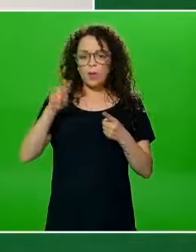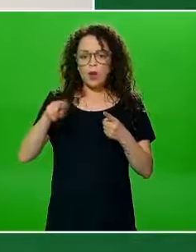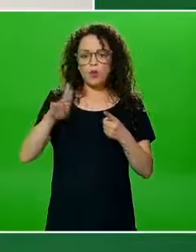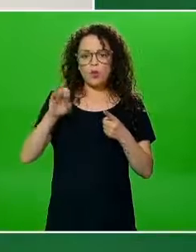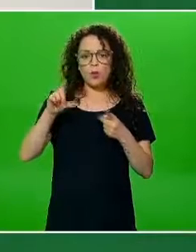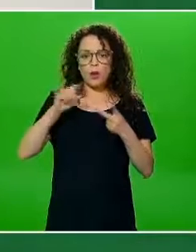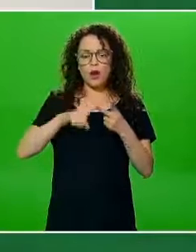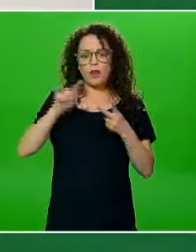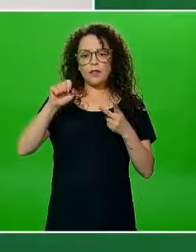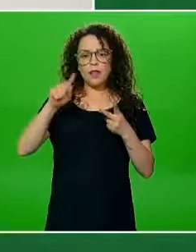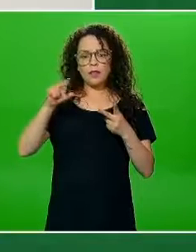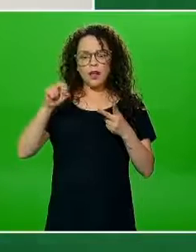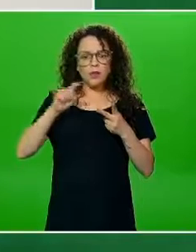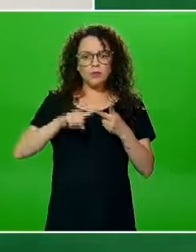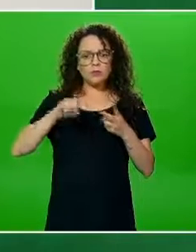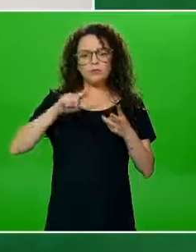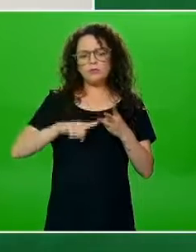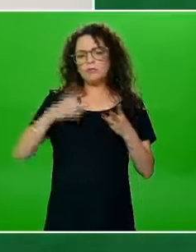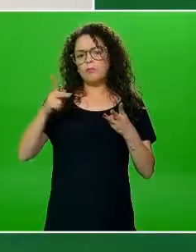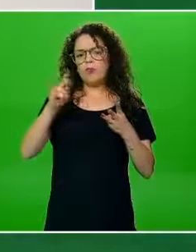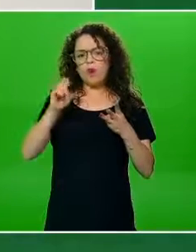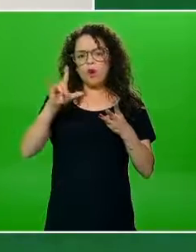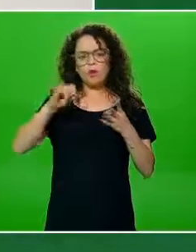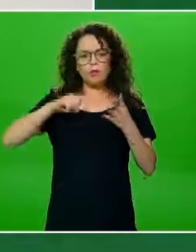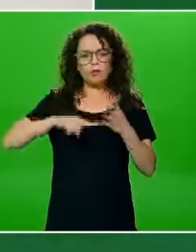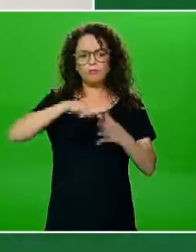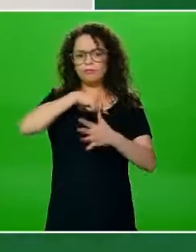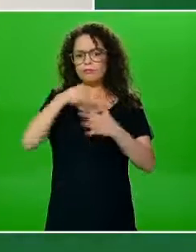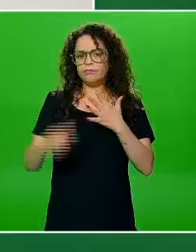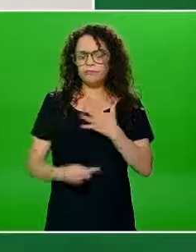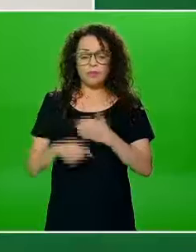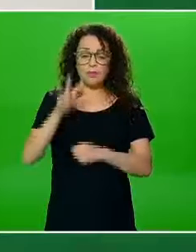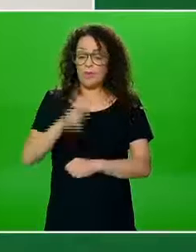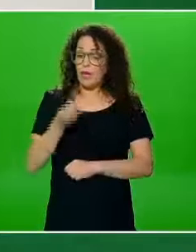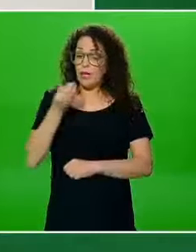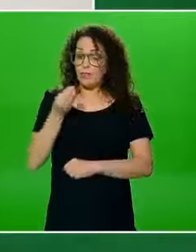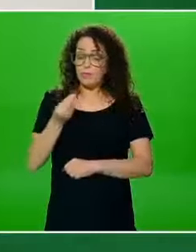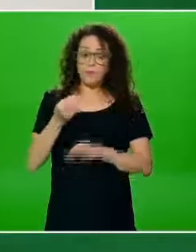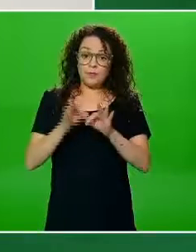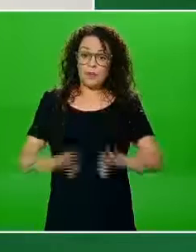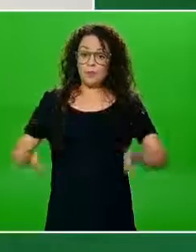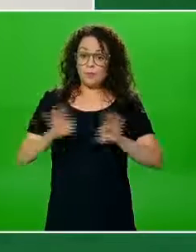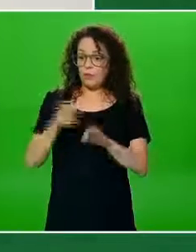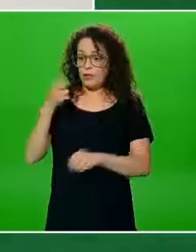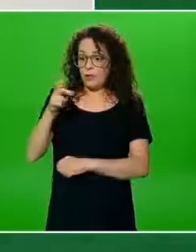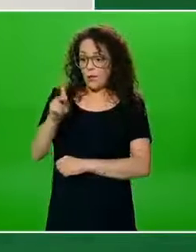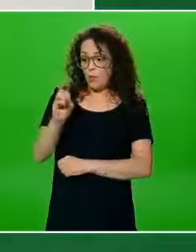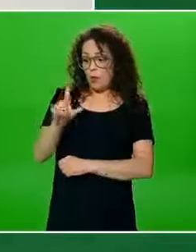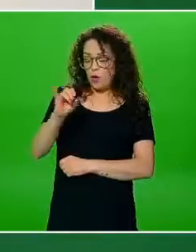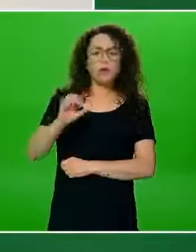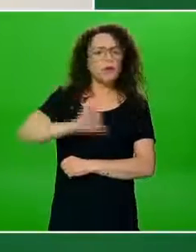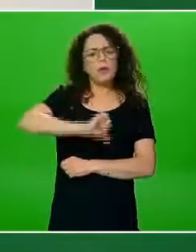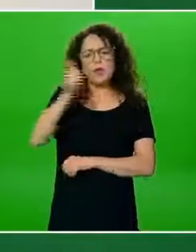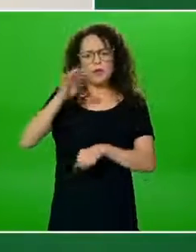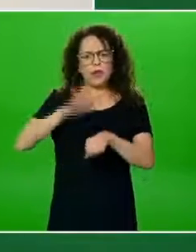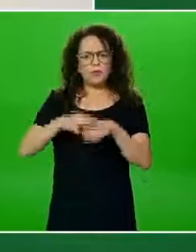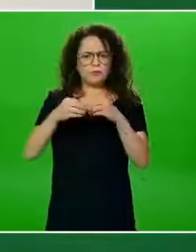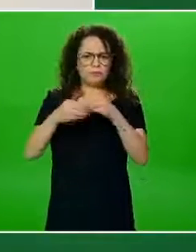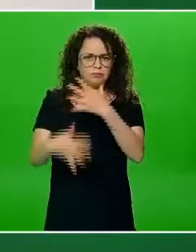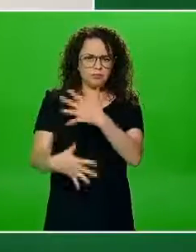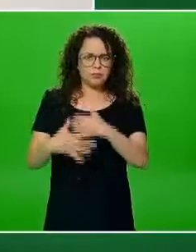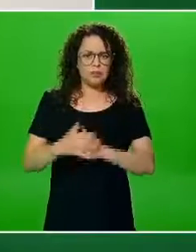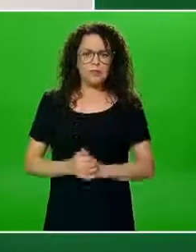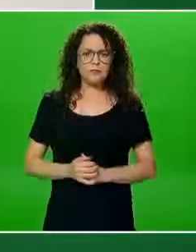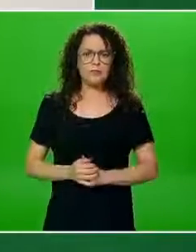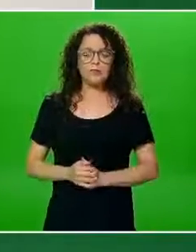tétanos neonatal, polio, ¿verdad? También es muy importante esta enfermedad y otras. Otro de los